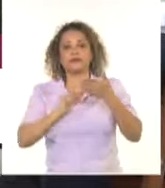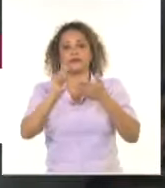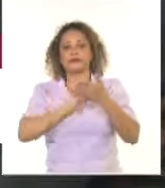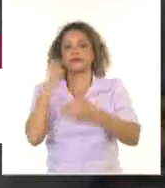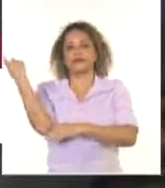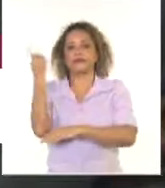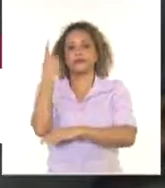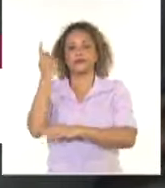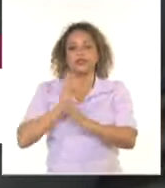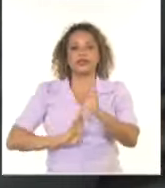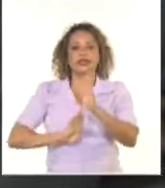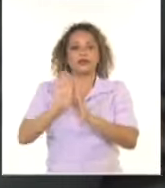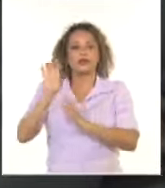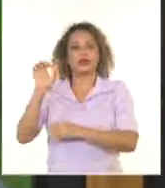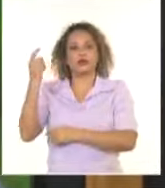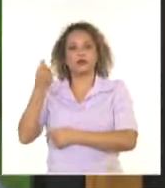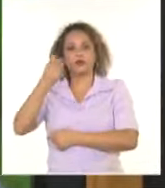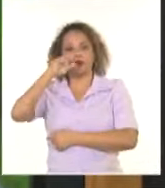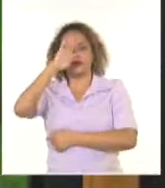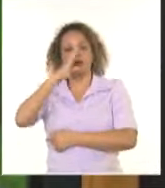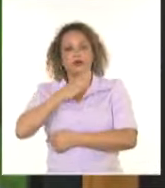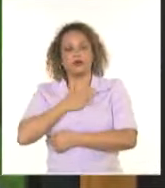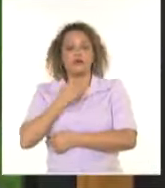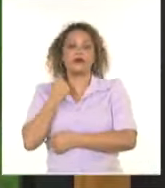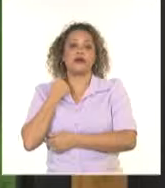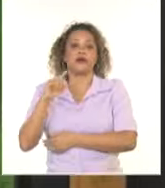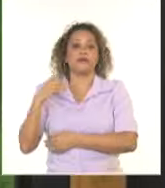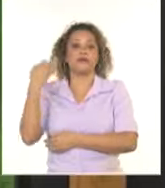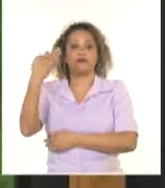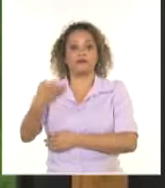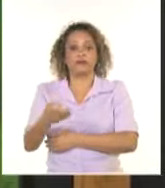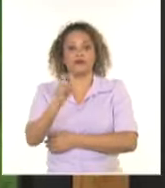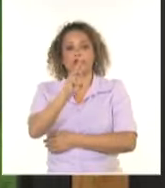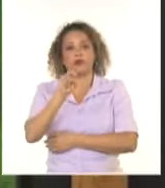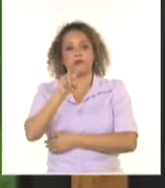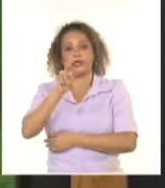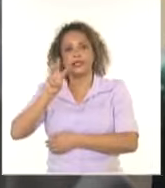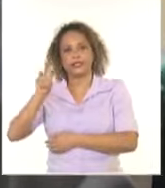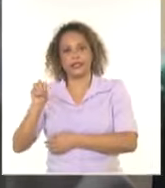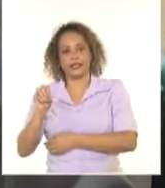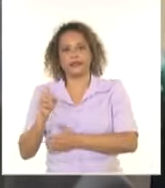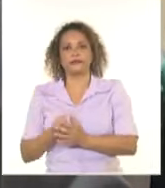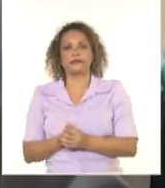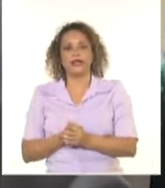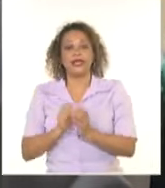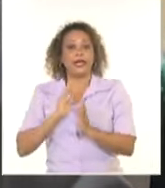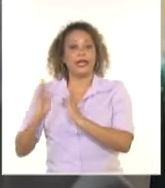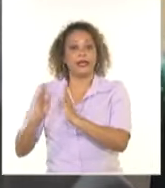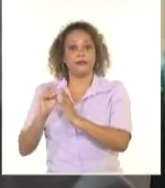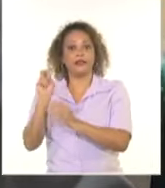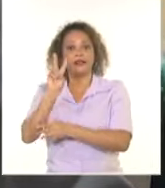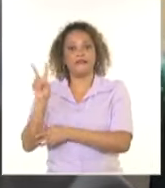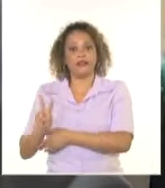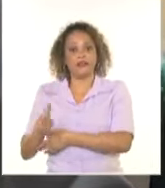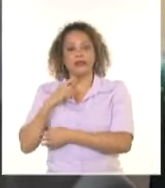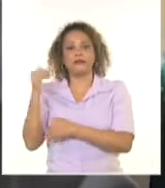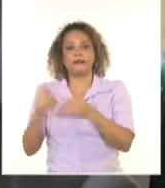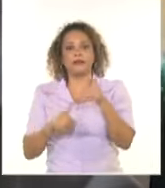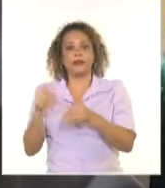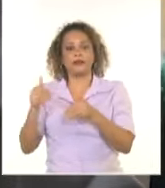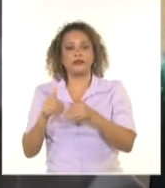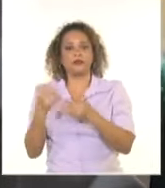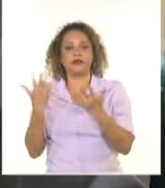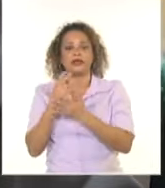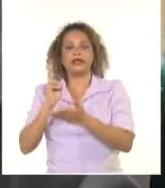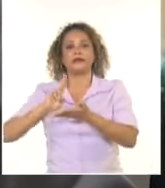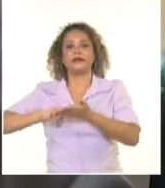Desarrollo Económico y Social de Cuba de cara al año 2030. Participaron por la parte vietnamita los compañeros Nguyen Hoa Binh, miembro